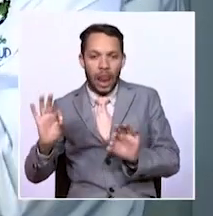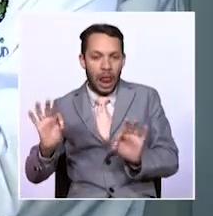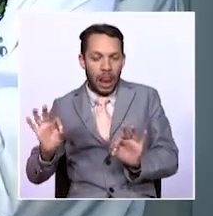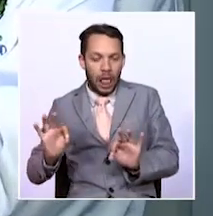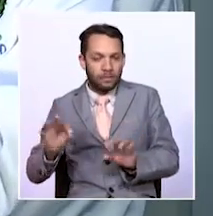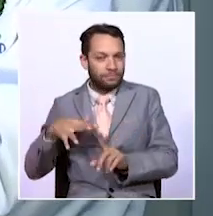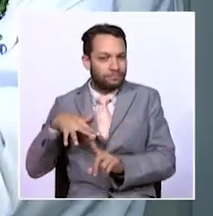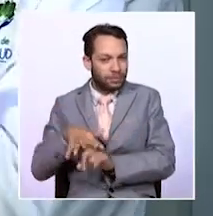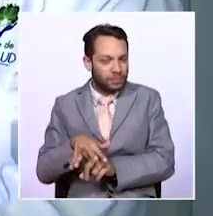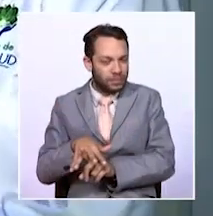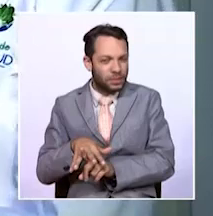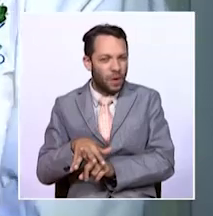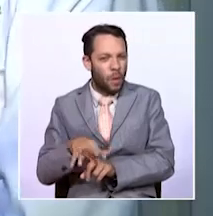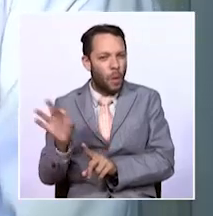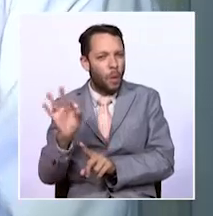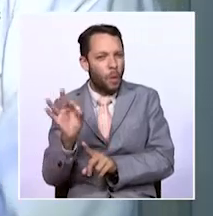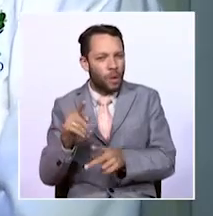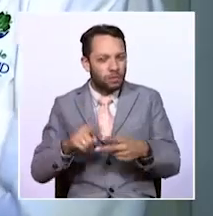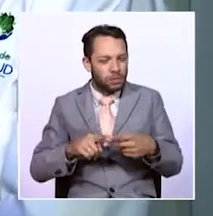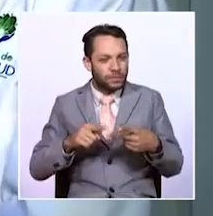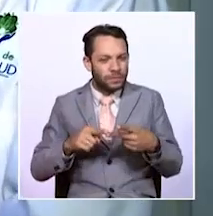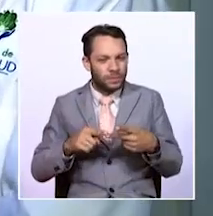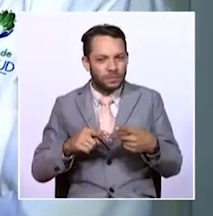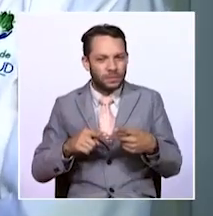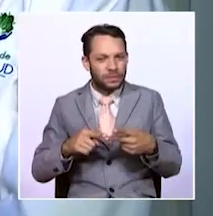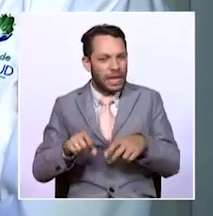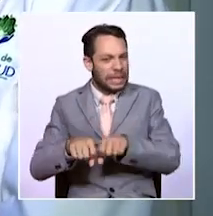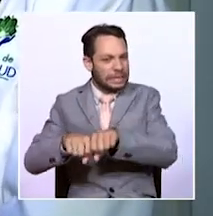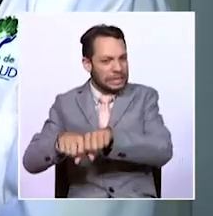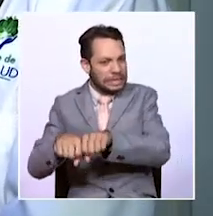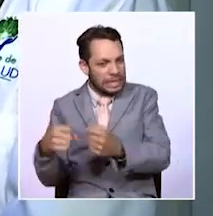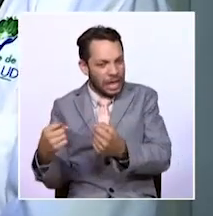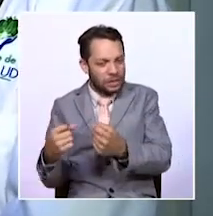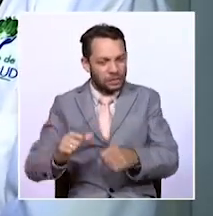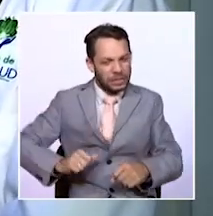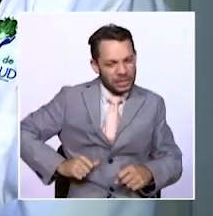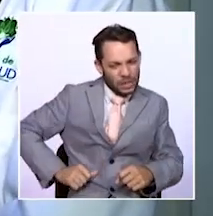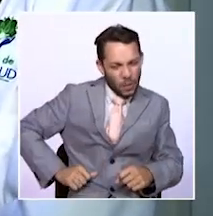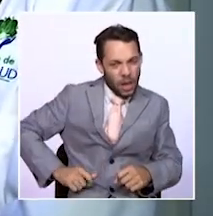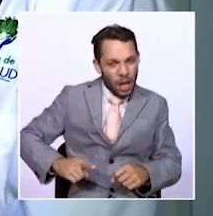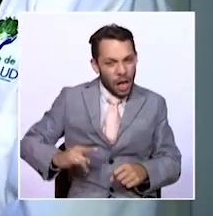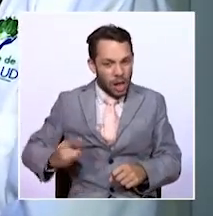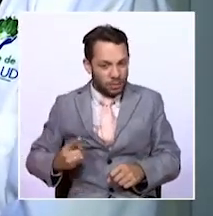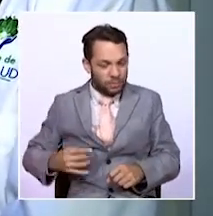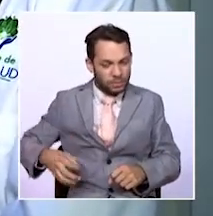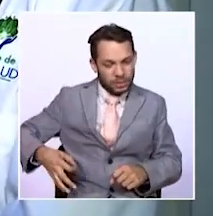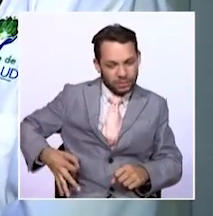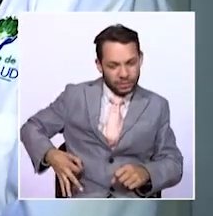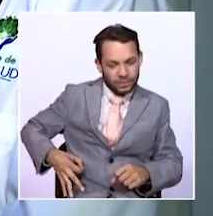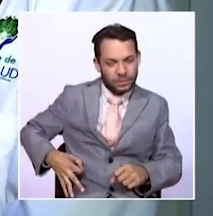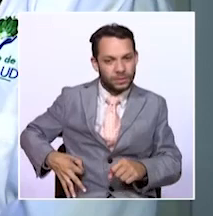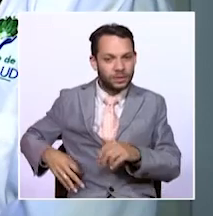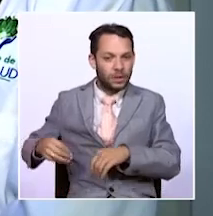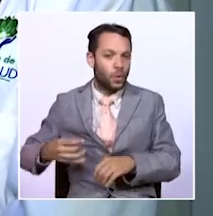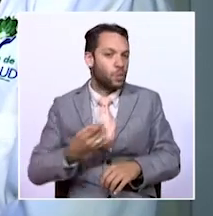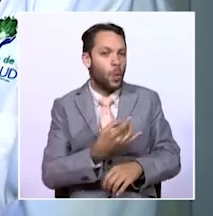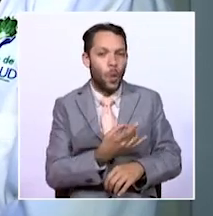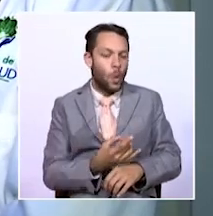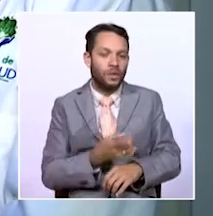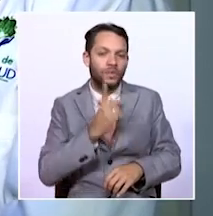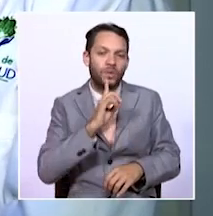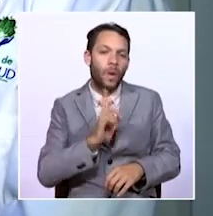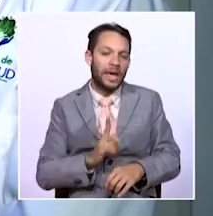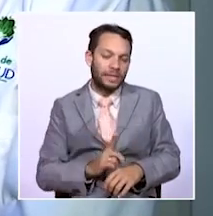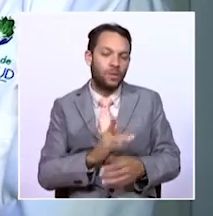alguna, por así decirlo, causado una laceración pequeña, una microlaceración en el uréter y no acusan un dolor tan agudo como para ir